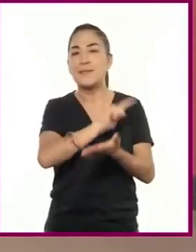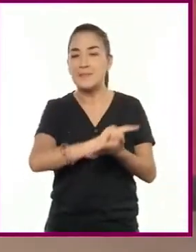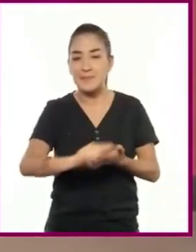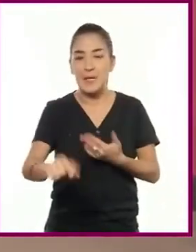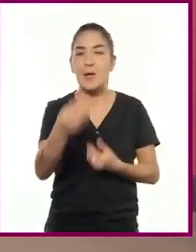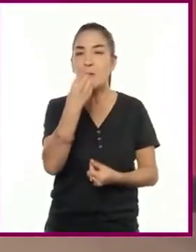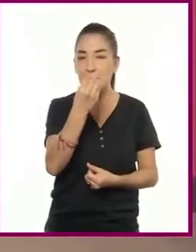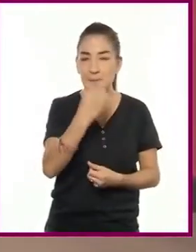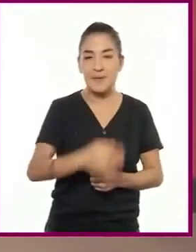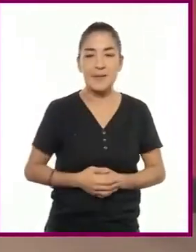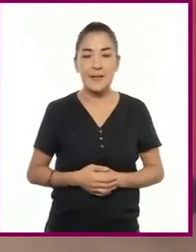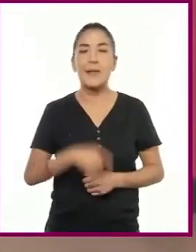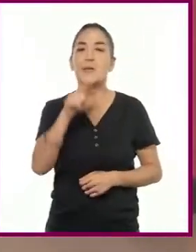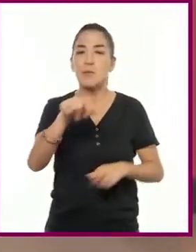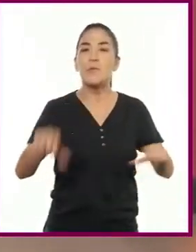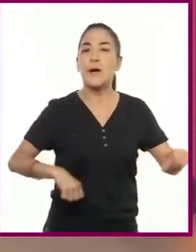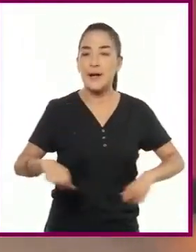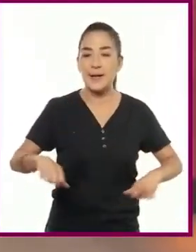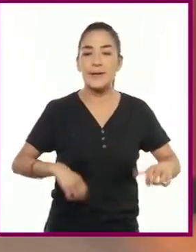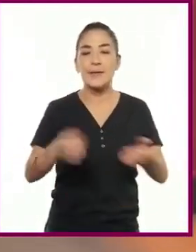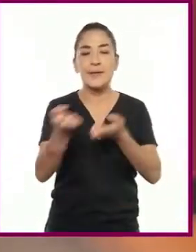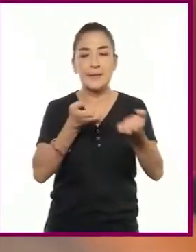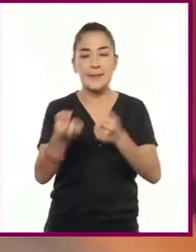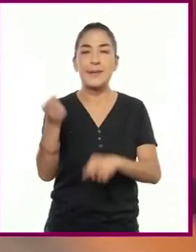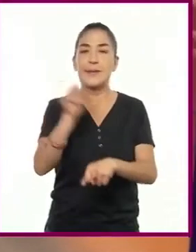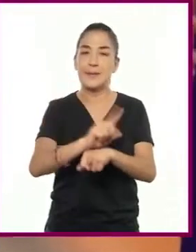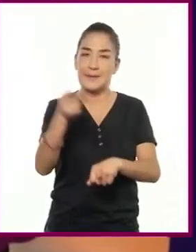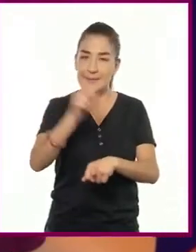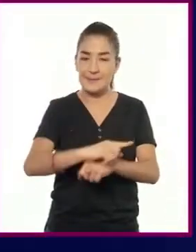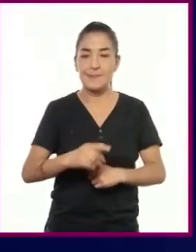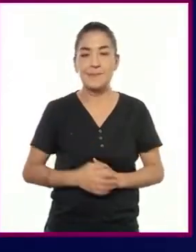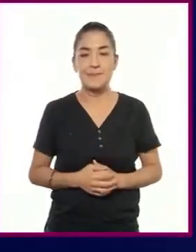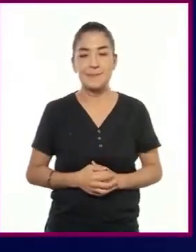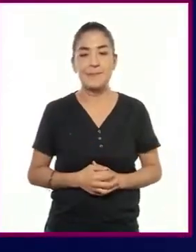ideal realizar actividades físicas diariamente.